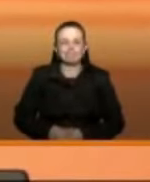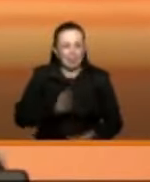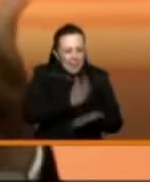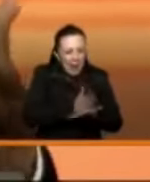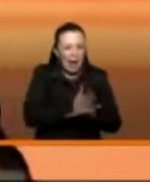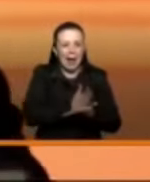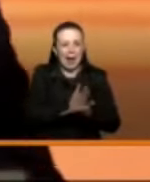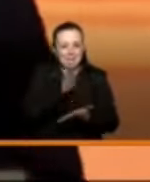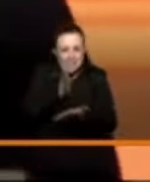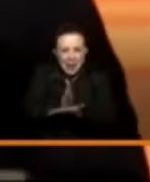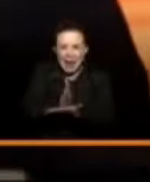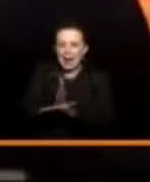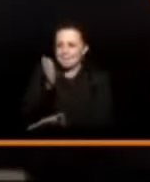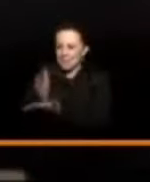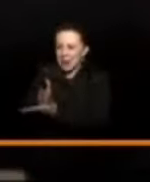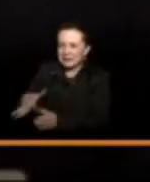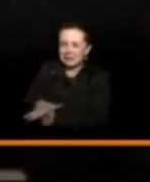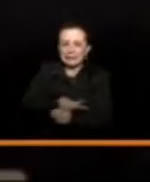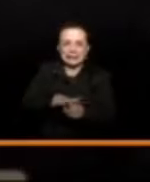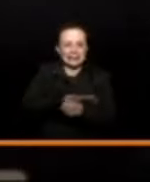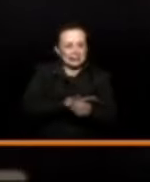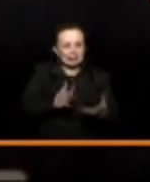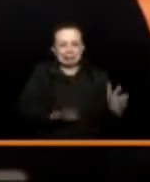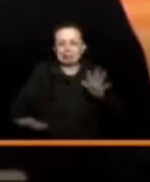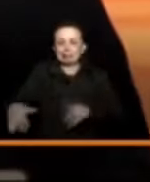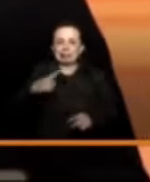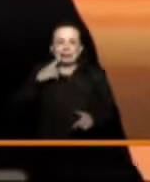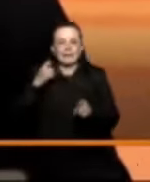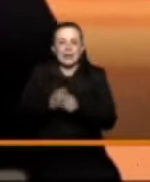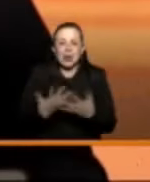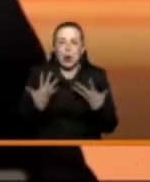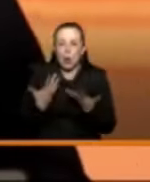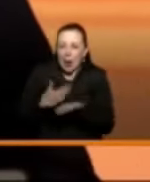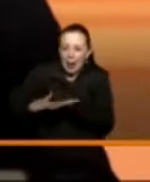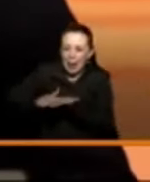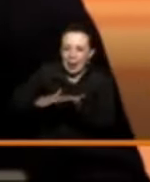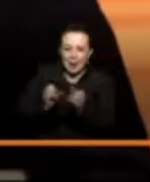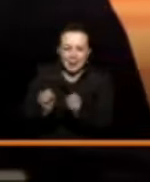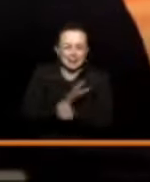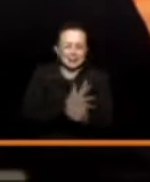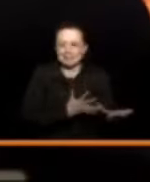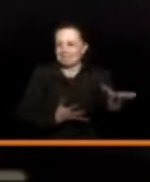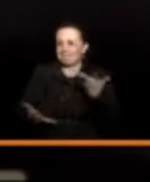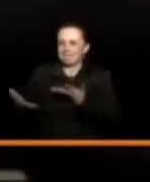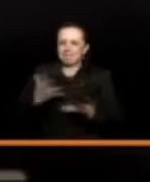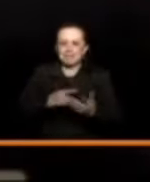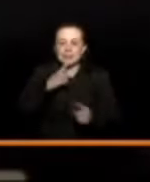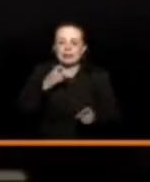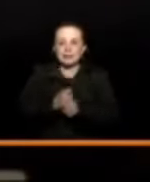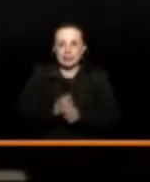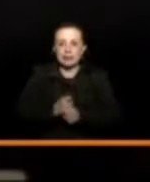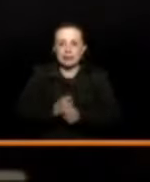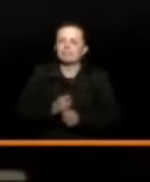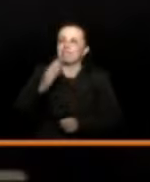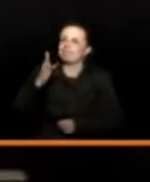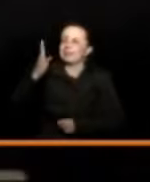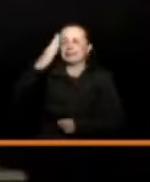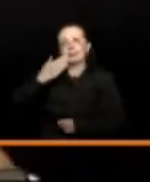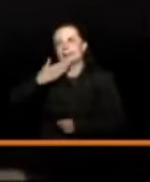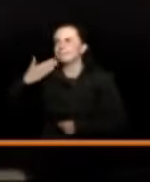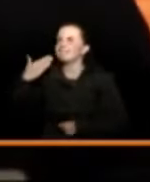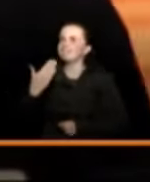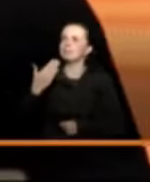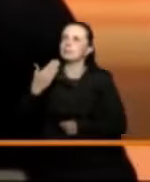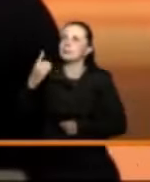dificultades y restricciones para combatir los efectos de la pandemia. Gracias a Dios,